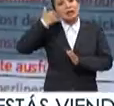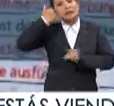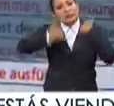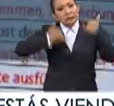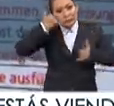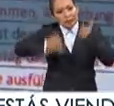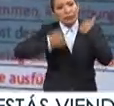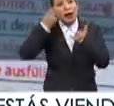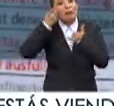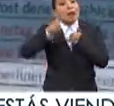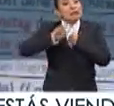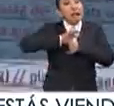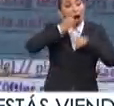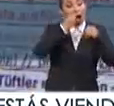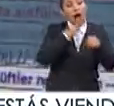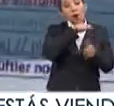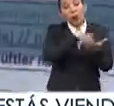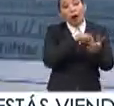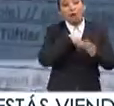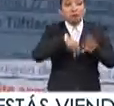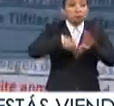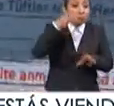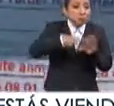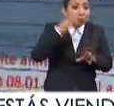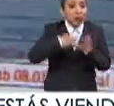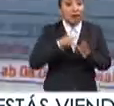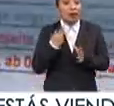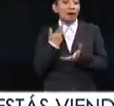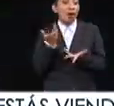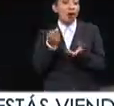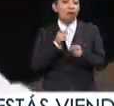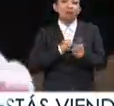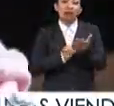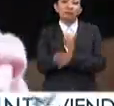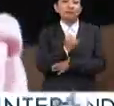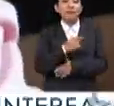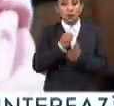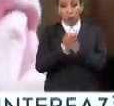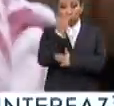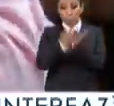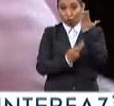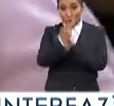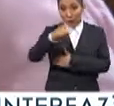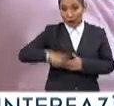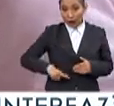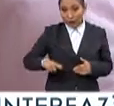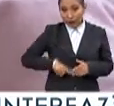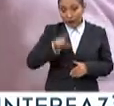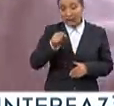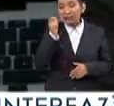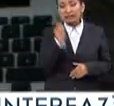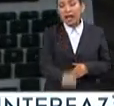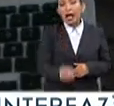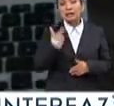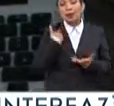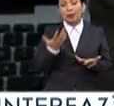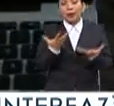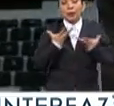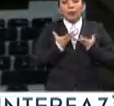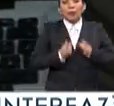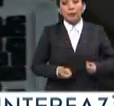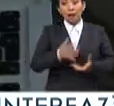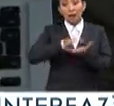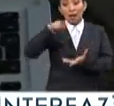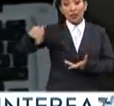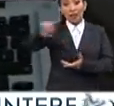normal en una normal en y en la campana final salga la nueva política pública representará un respiro para